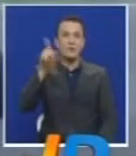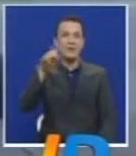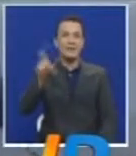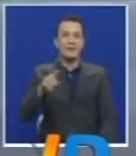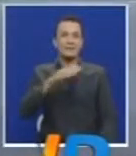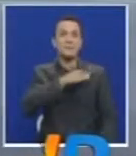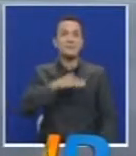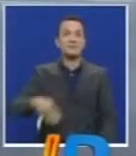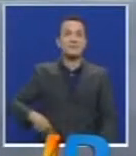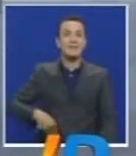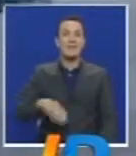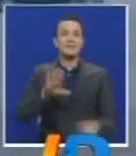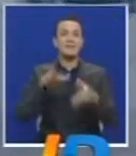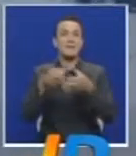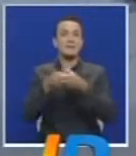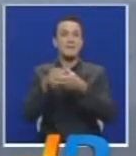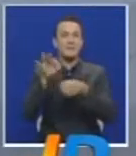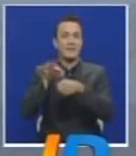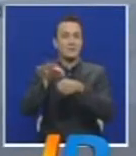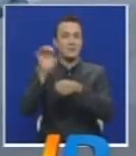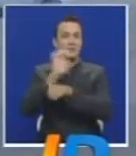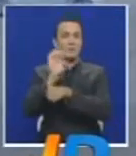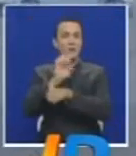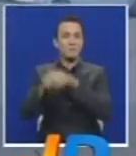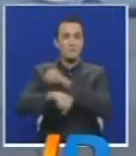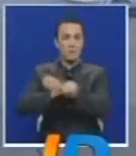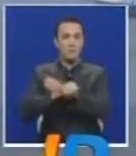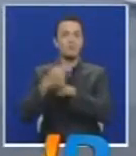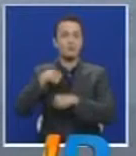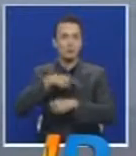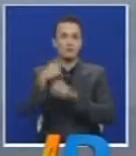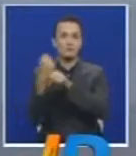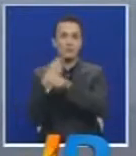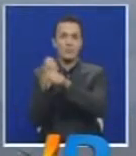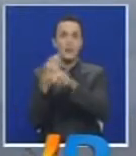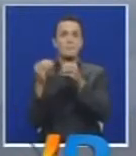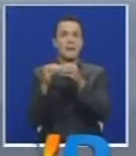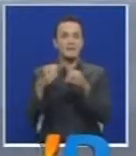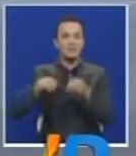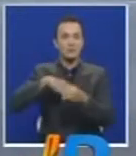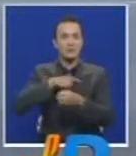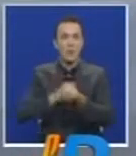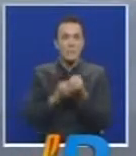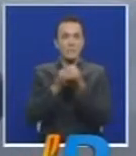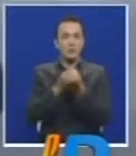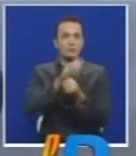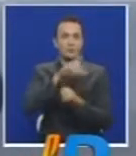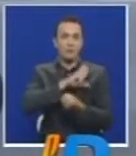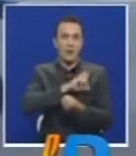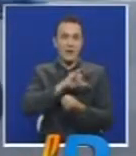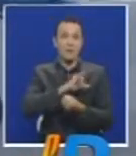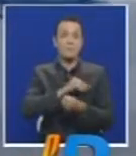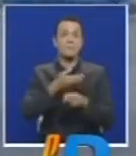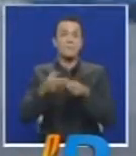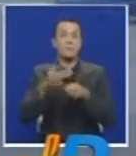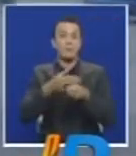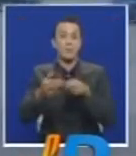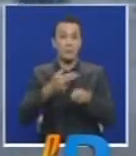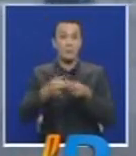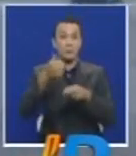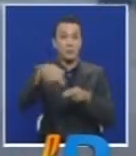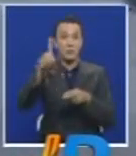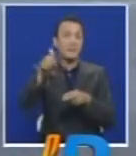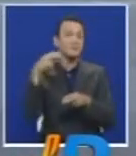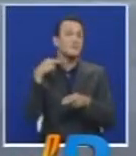en exclusiva, recibió a Más Pacífico. Unidos por el Deportivo Cali, la plancha del doctor Alfonso Muñoz. Este 16 de noviembre aspiran a